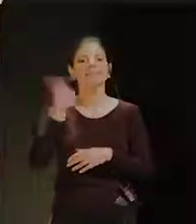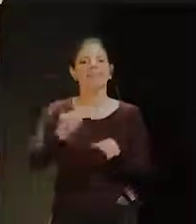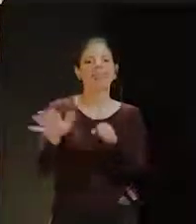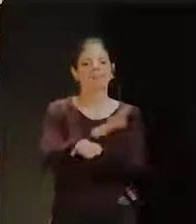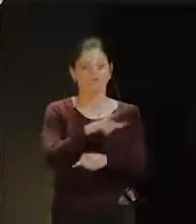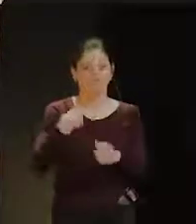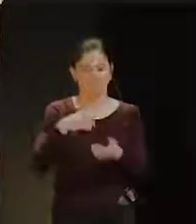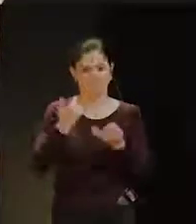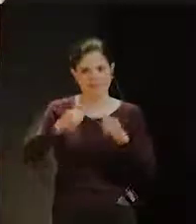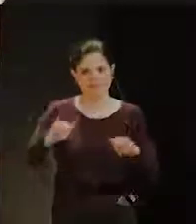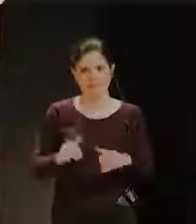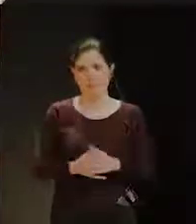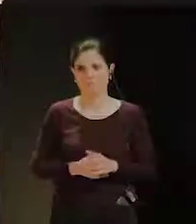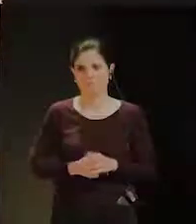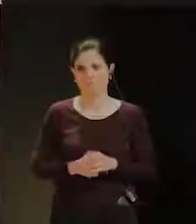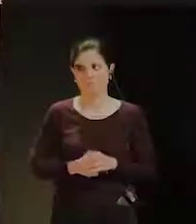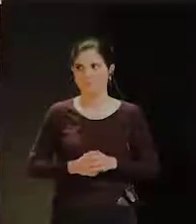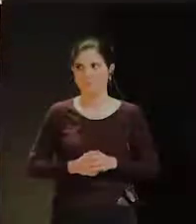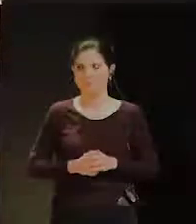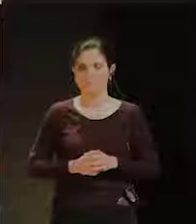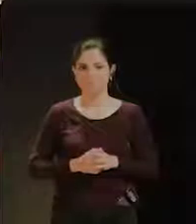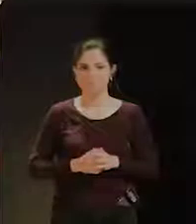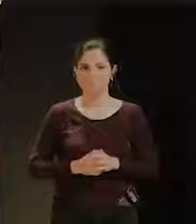cubrir este tipo de eventos.